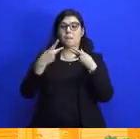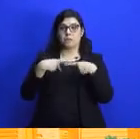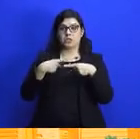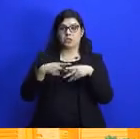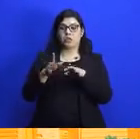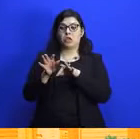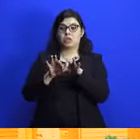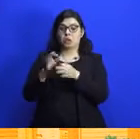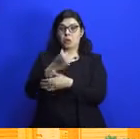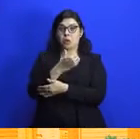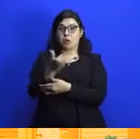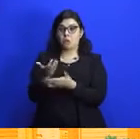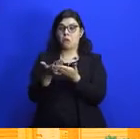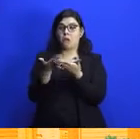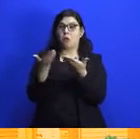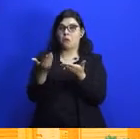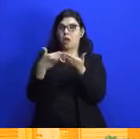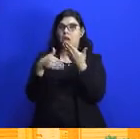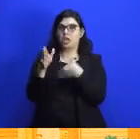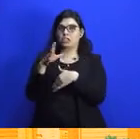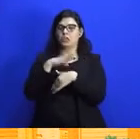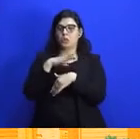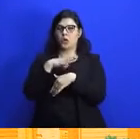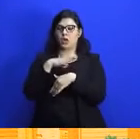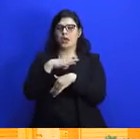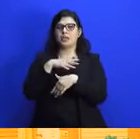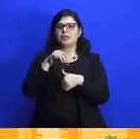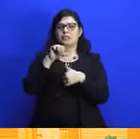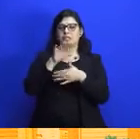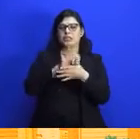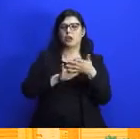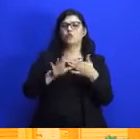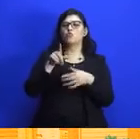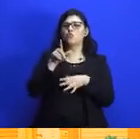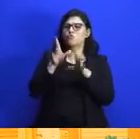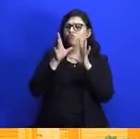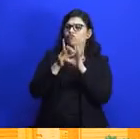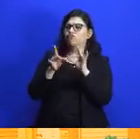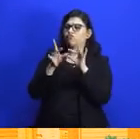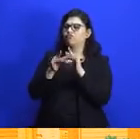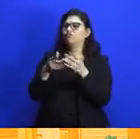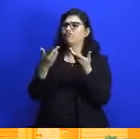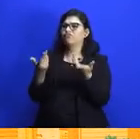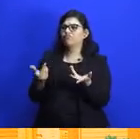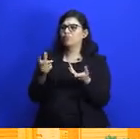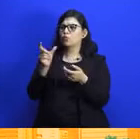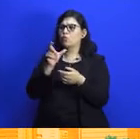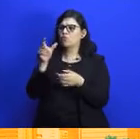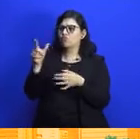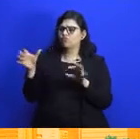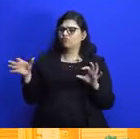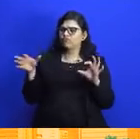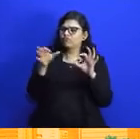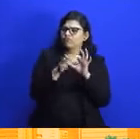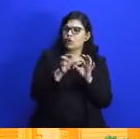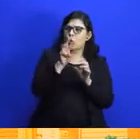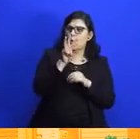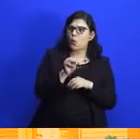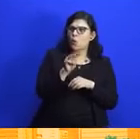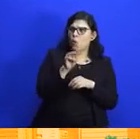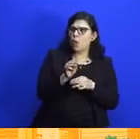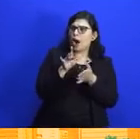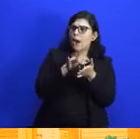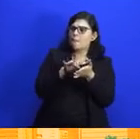zona de Las Pilas, Chalatenango, en El Salvador. Platíquenos, Mario, ¿cómo fue cuando ingresó con Walmart? ¿Cuál fue el apoyo